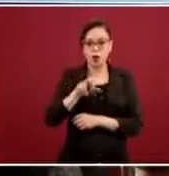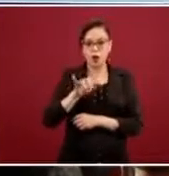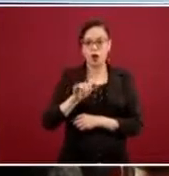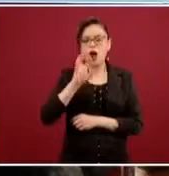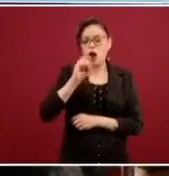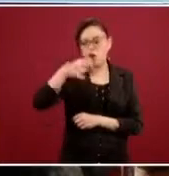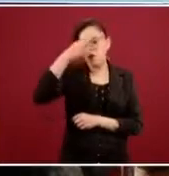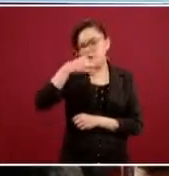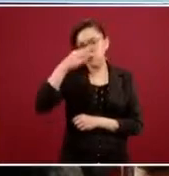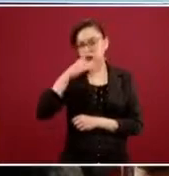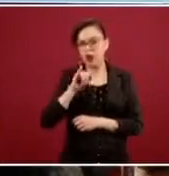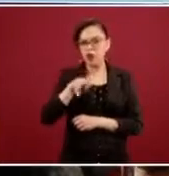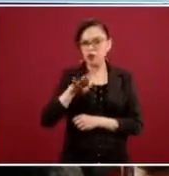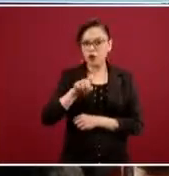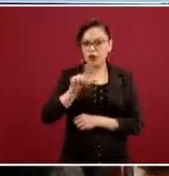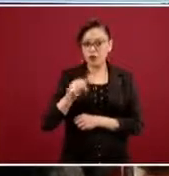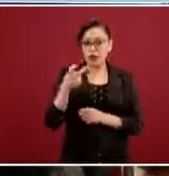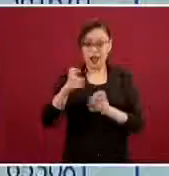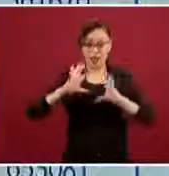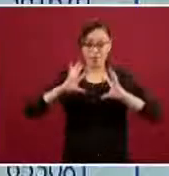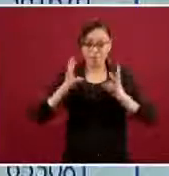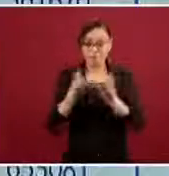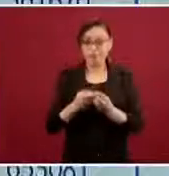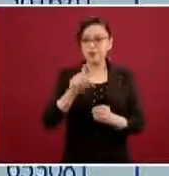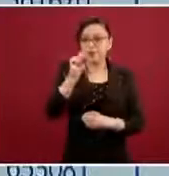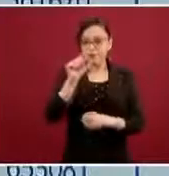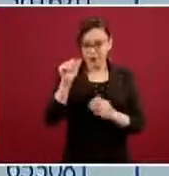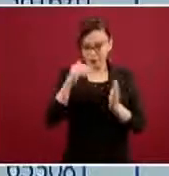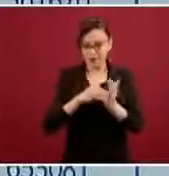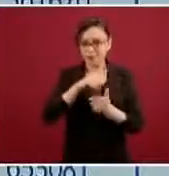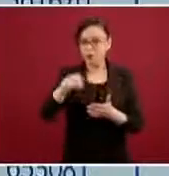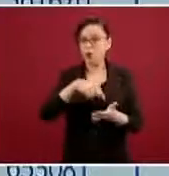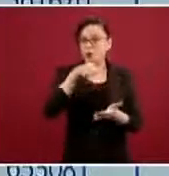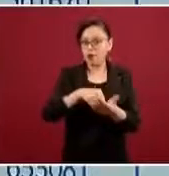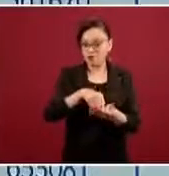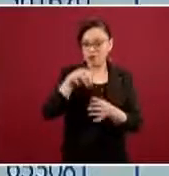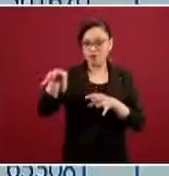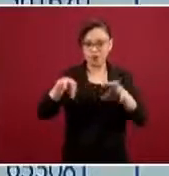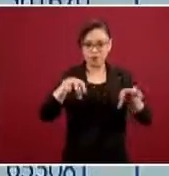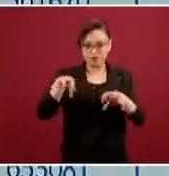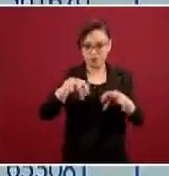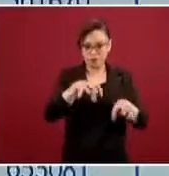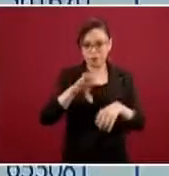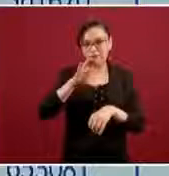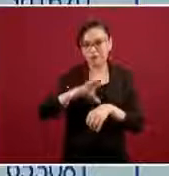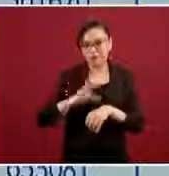las 26,000. Pero ahí no tomamos muestras